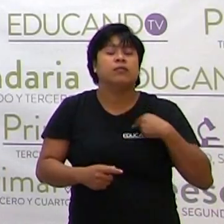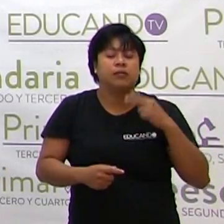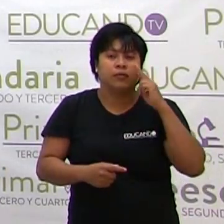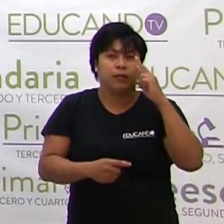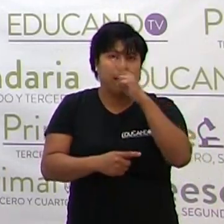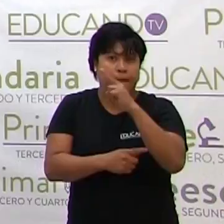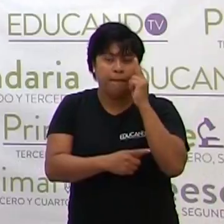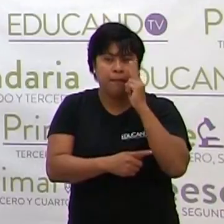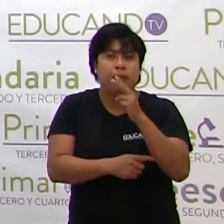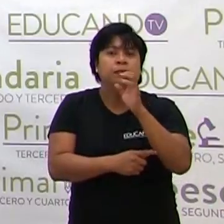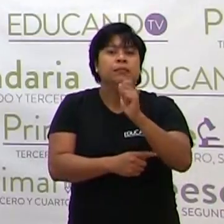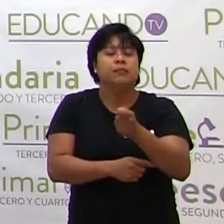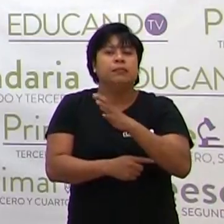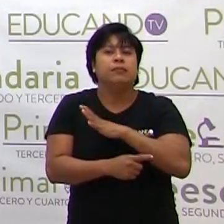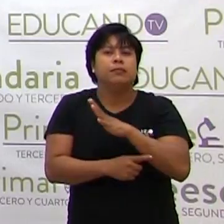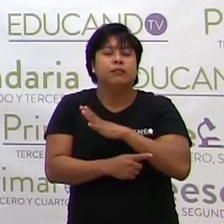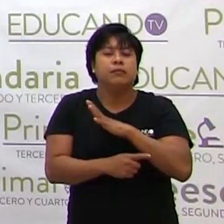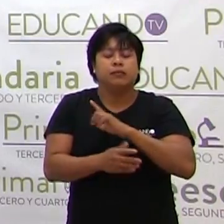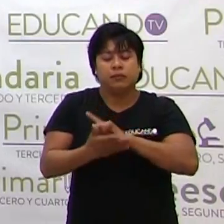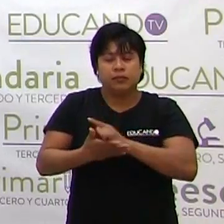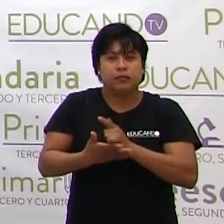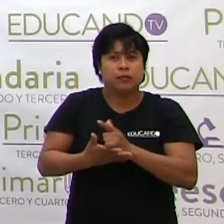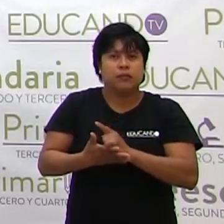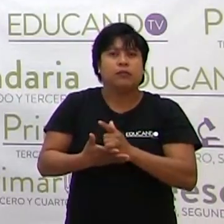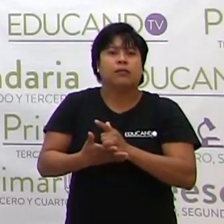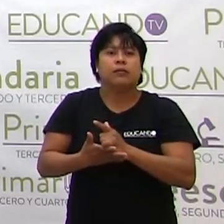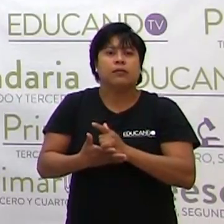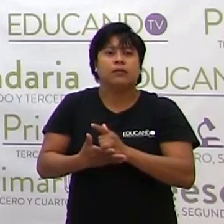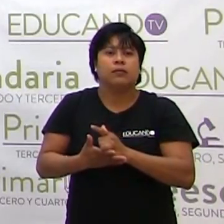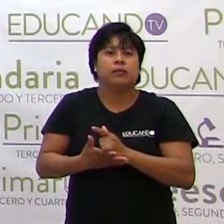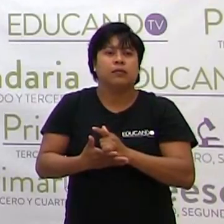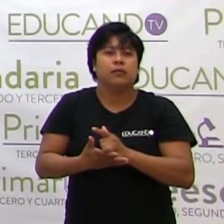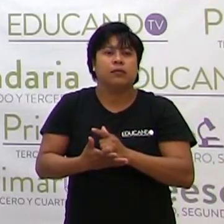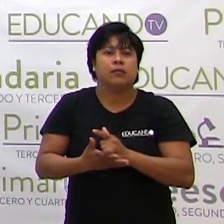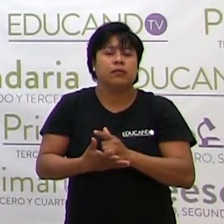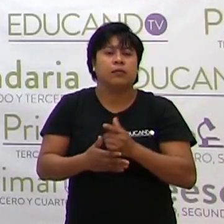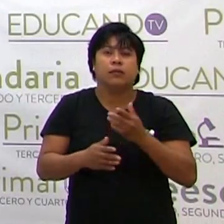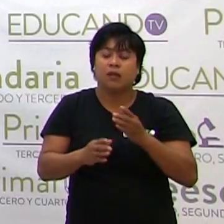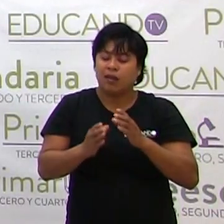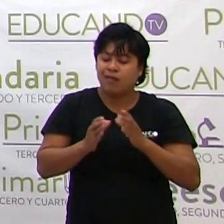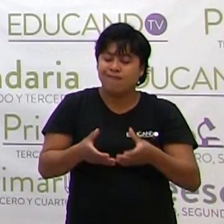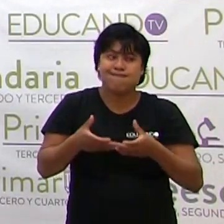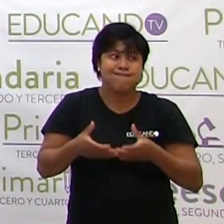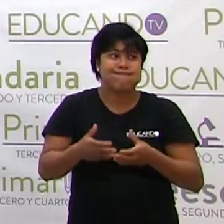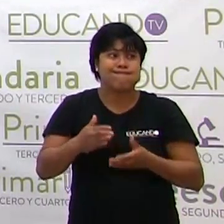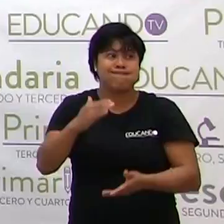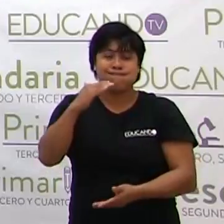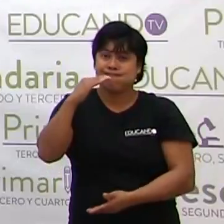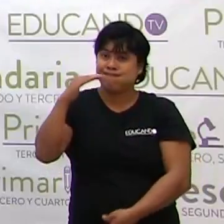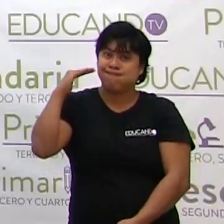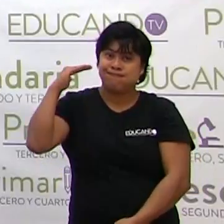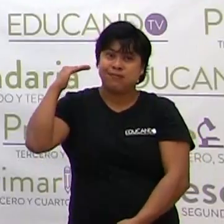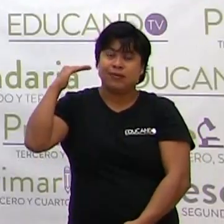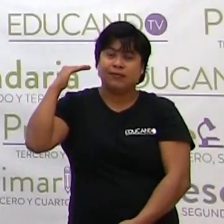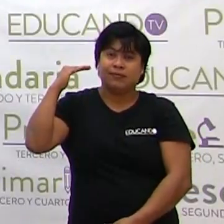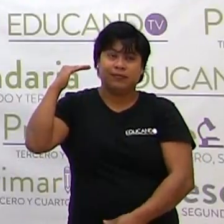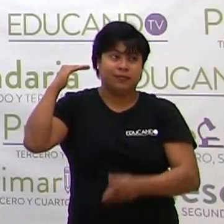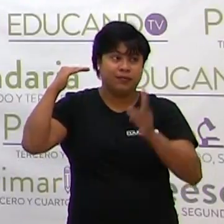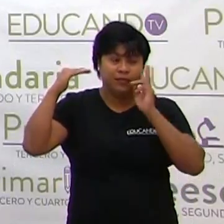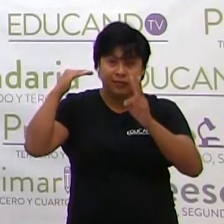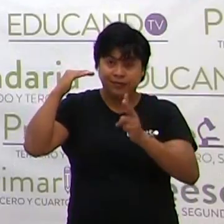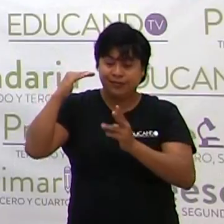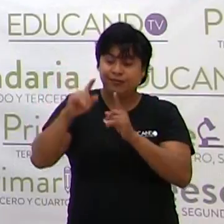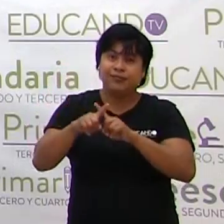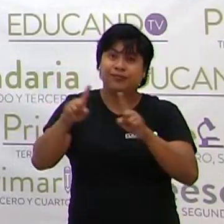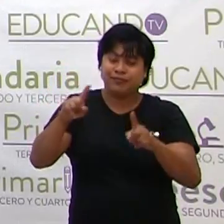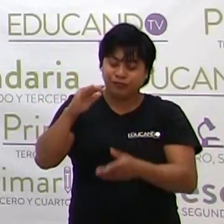cuenta que existen libros muy grandes. Bien, ¿sí te das cuenta el tamaño